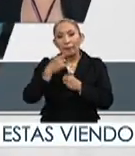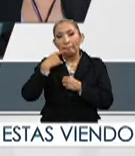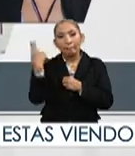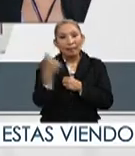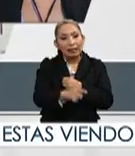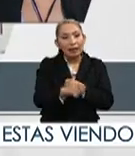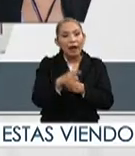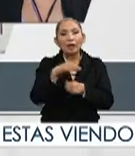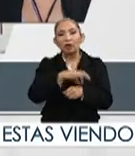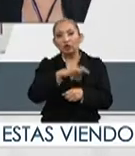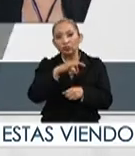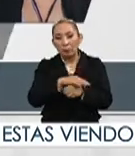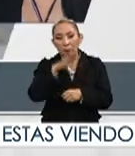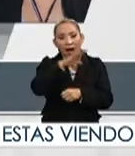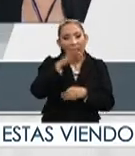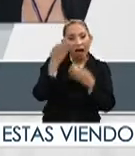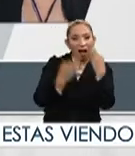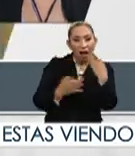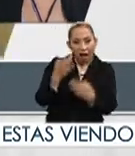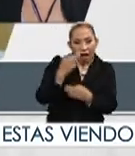quejas, donde existe este tipo de